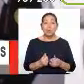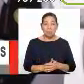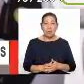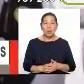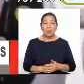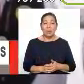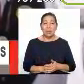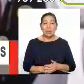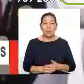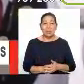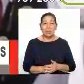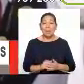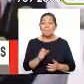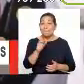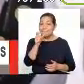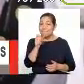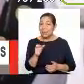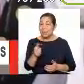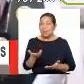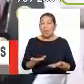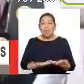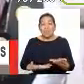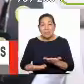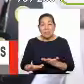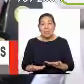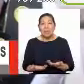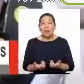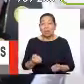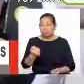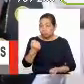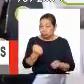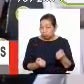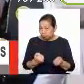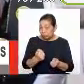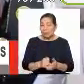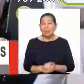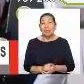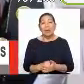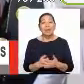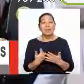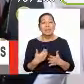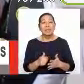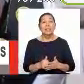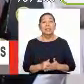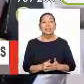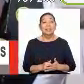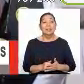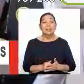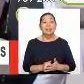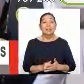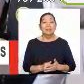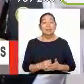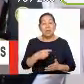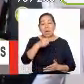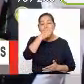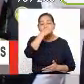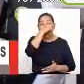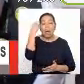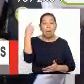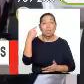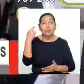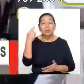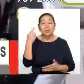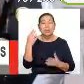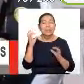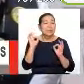consecuencia de que ciudadanos, comerciantes y transportistas ya están hartos del